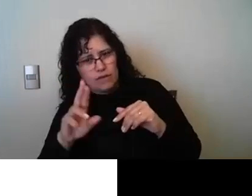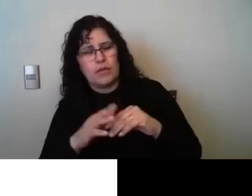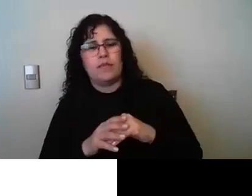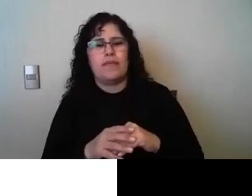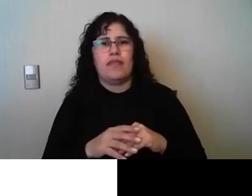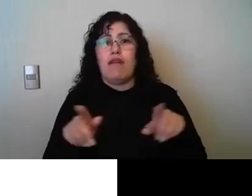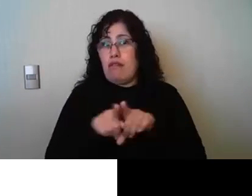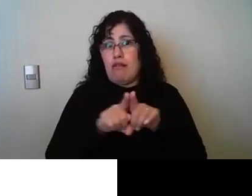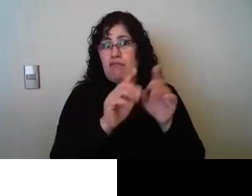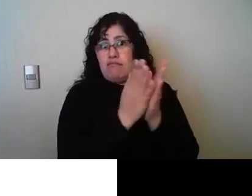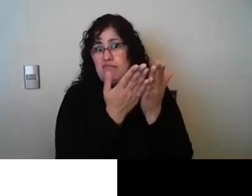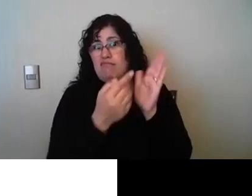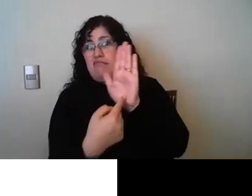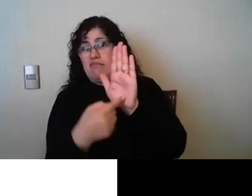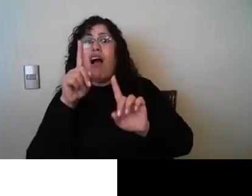inferior.